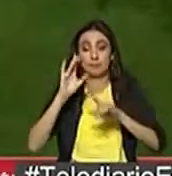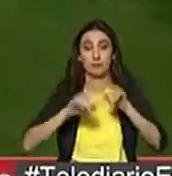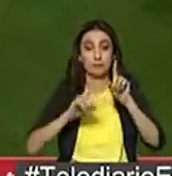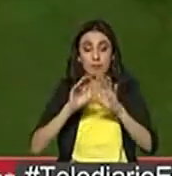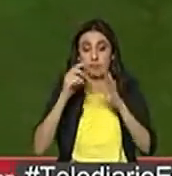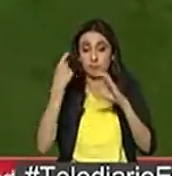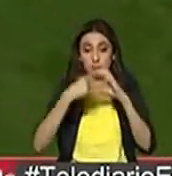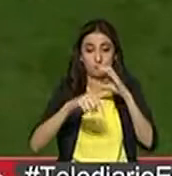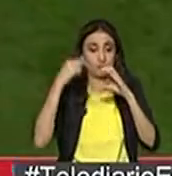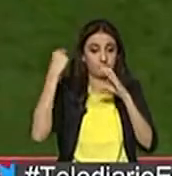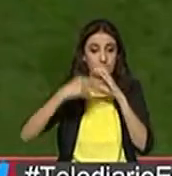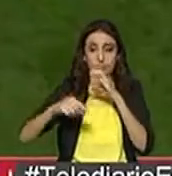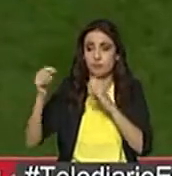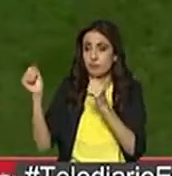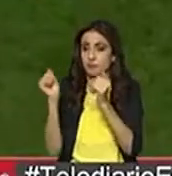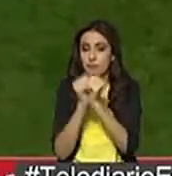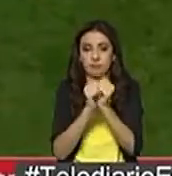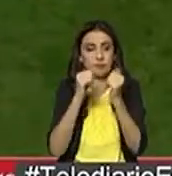correo